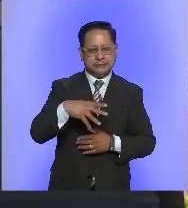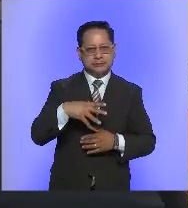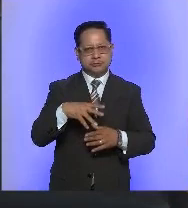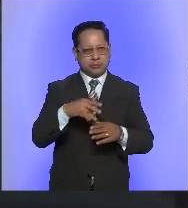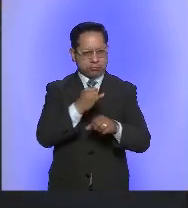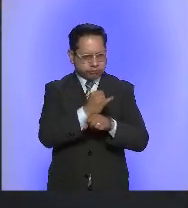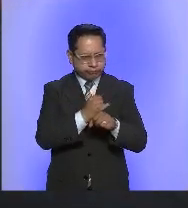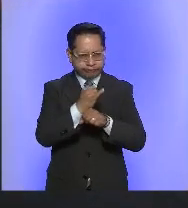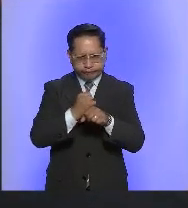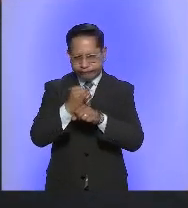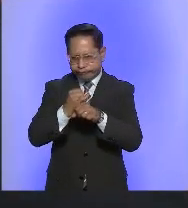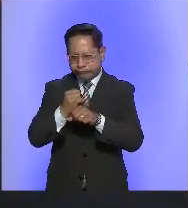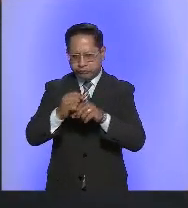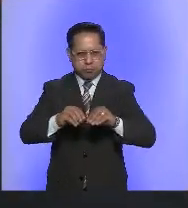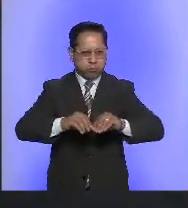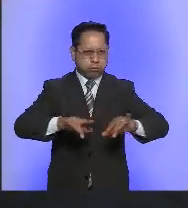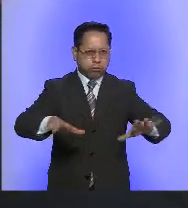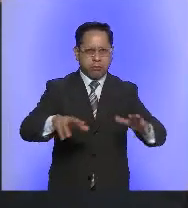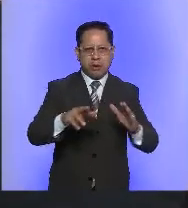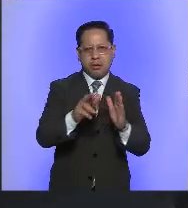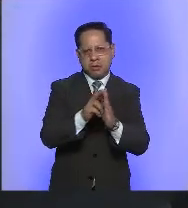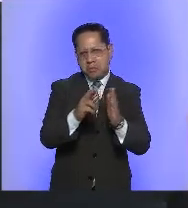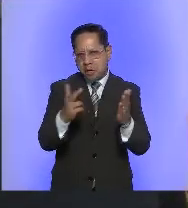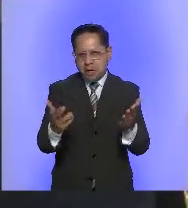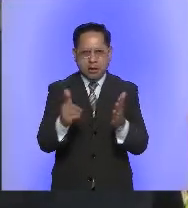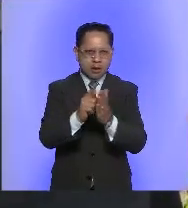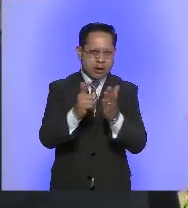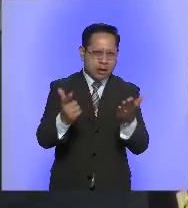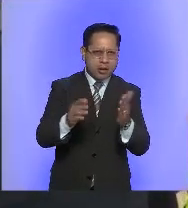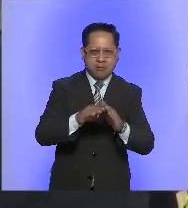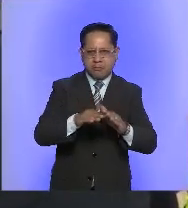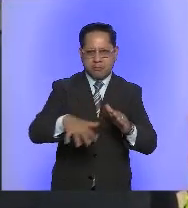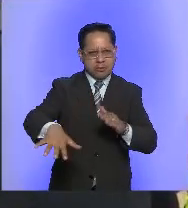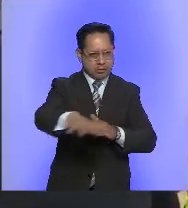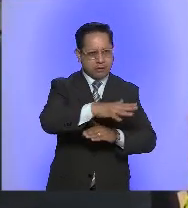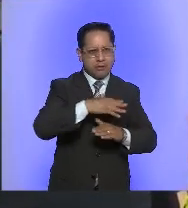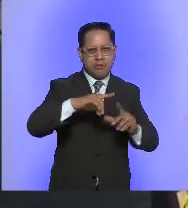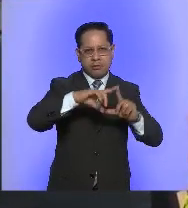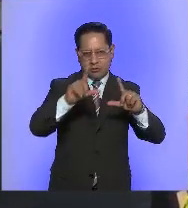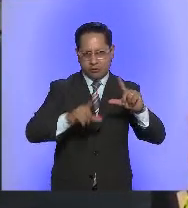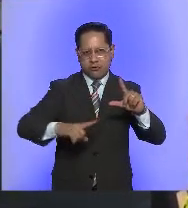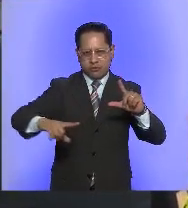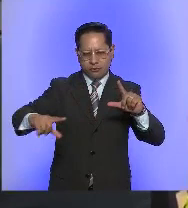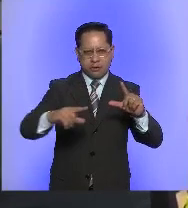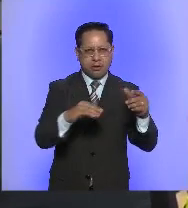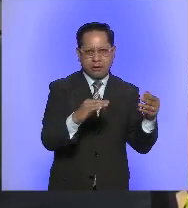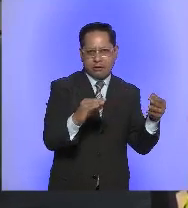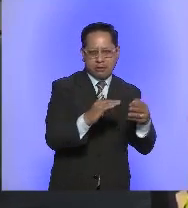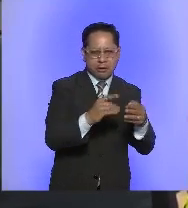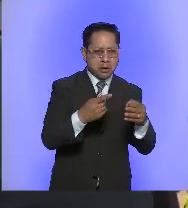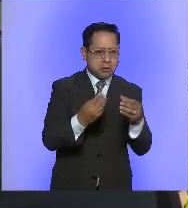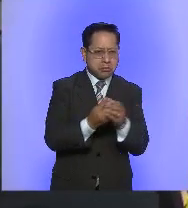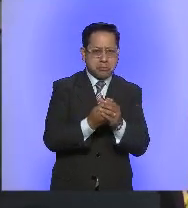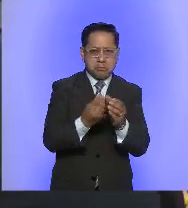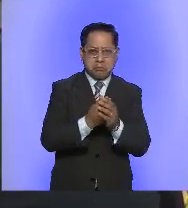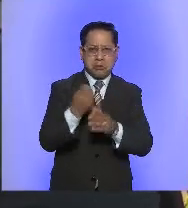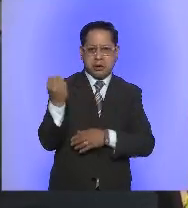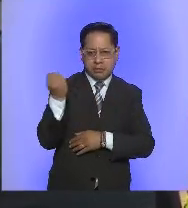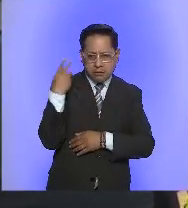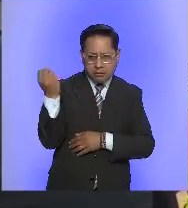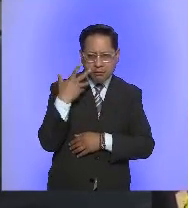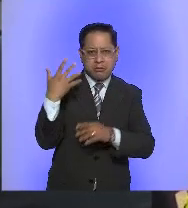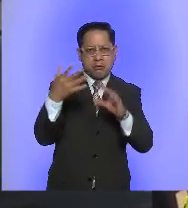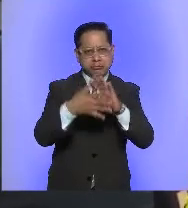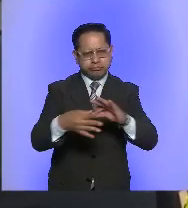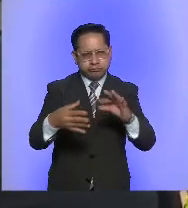revistas y libros del ámbito local y nacional. Ponente en diversos cursos, seminarios, conferencias y diplomados, tanto en México,